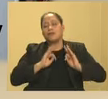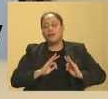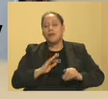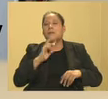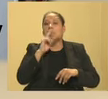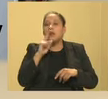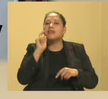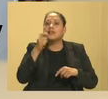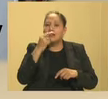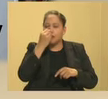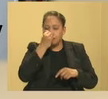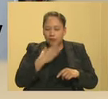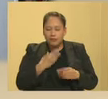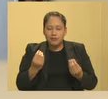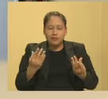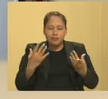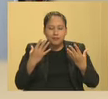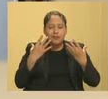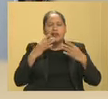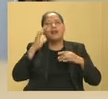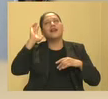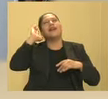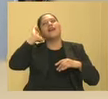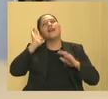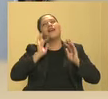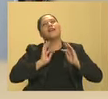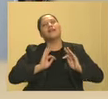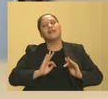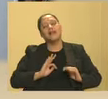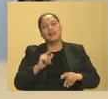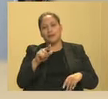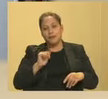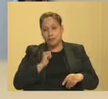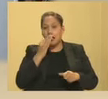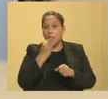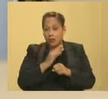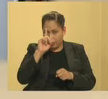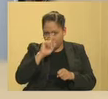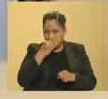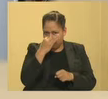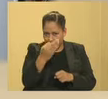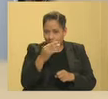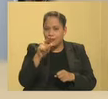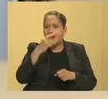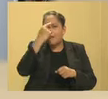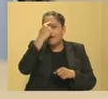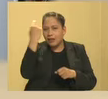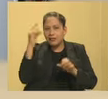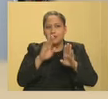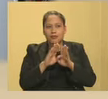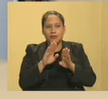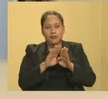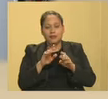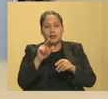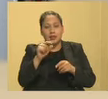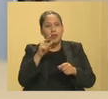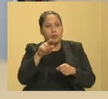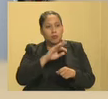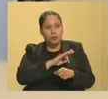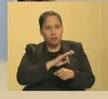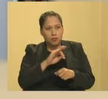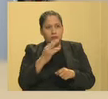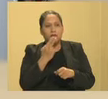delicioso para disfrutar todos los momentos que estemos en ella. Ahí les va este tip que es muy sencillo de lograr. Lo que pueden hacer